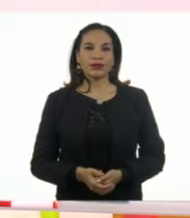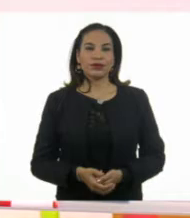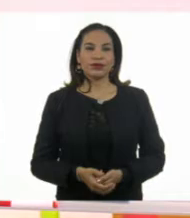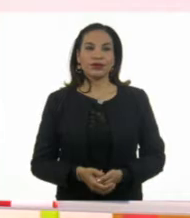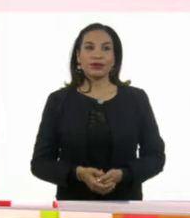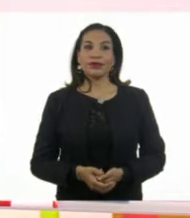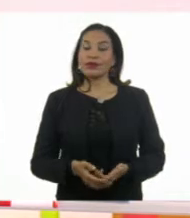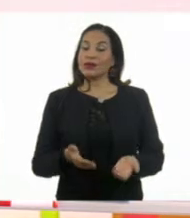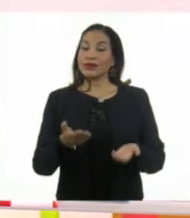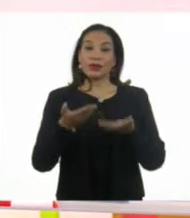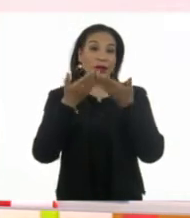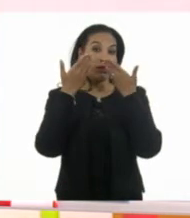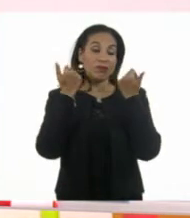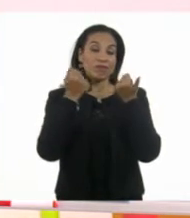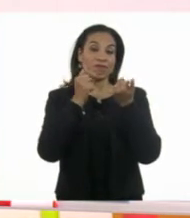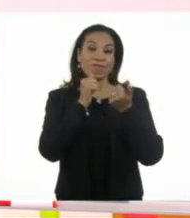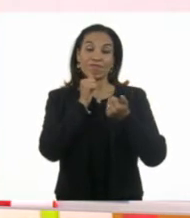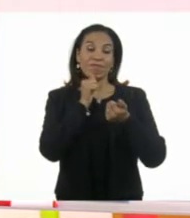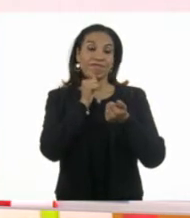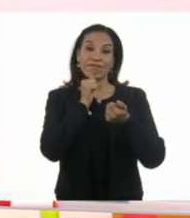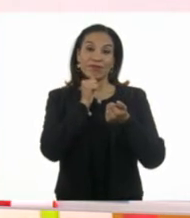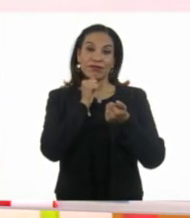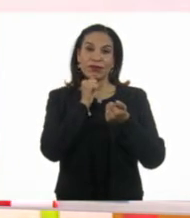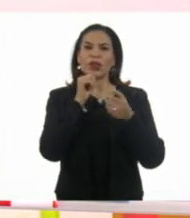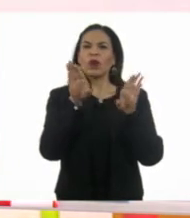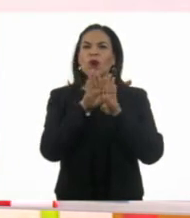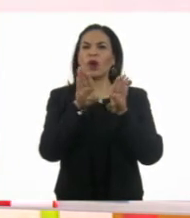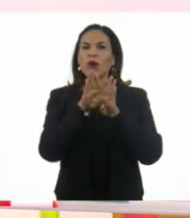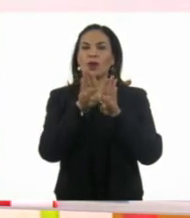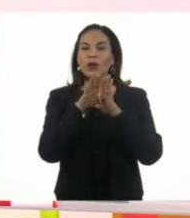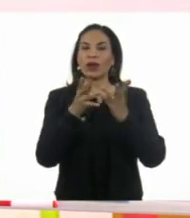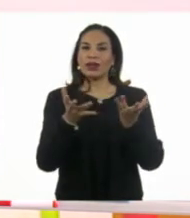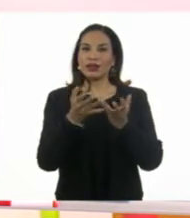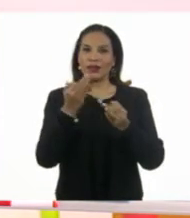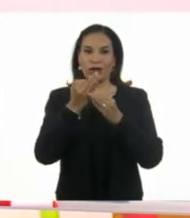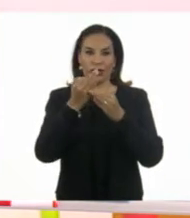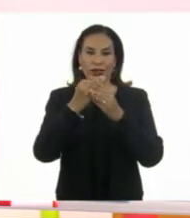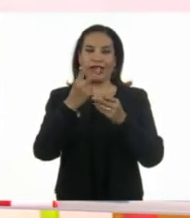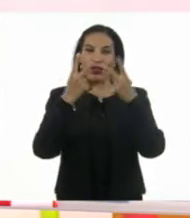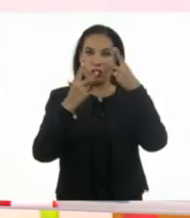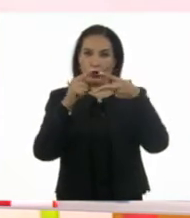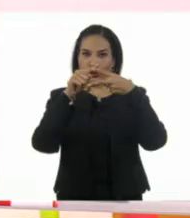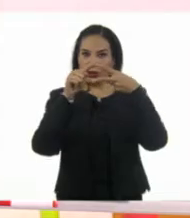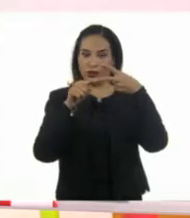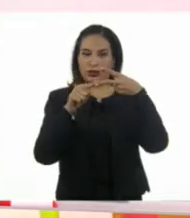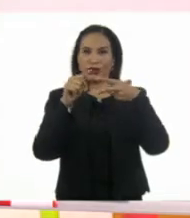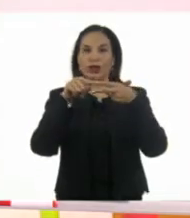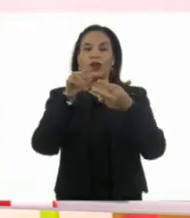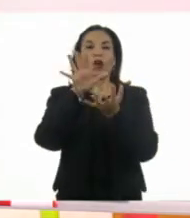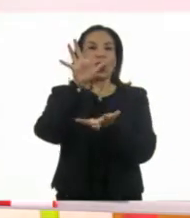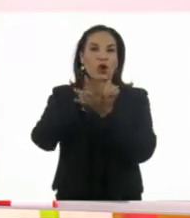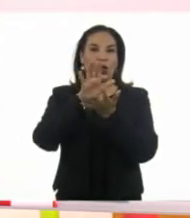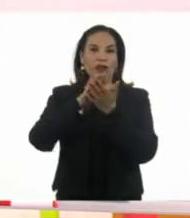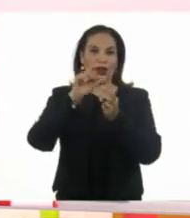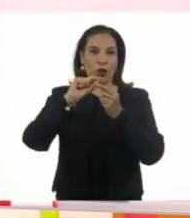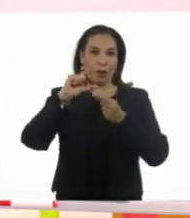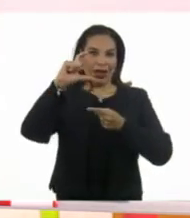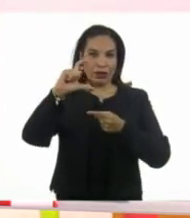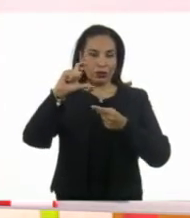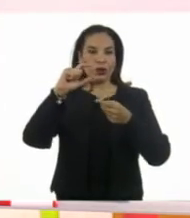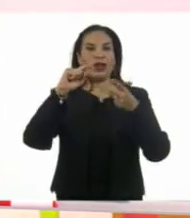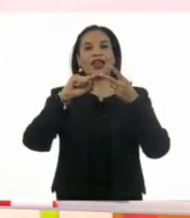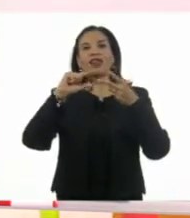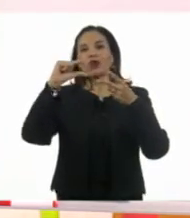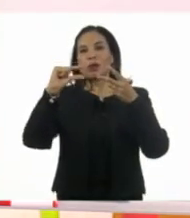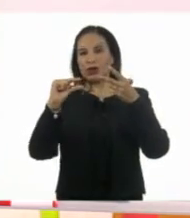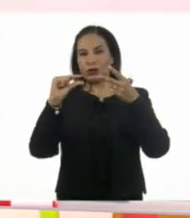Y aún no sabemos cómo lo vamos a escribir. Así que lo vamos a escribir con las dos. Cocodrilo con mayúscula y con